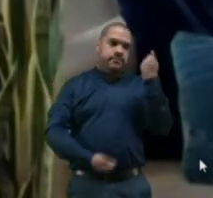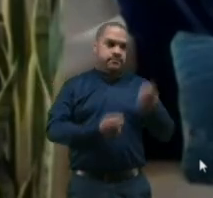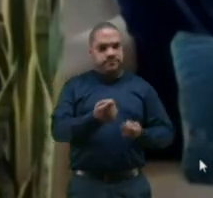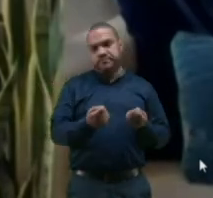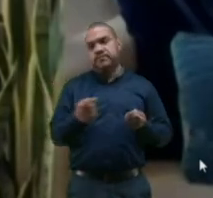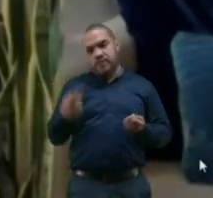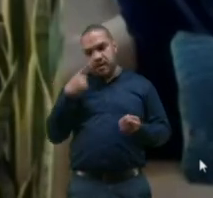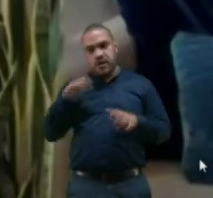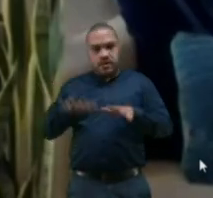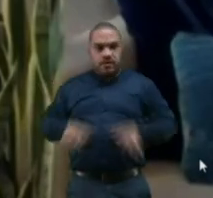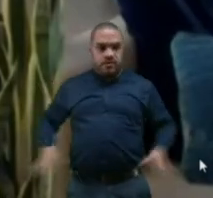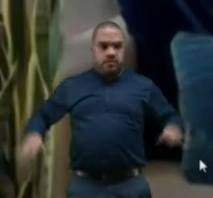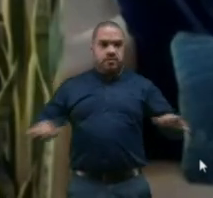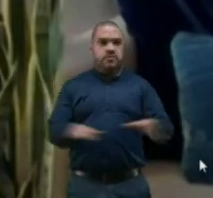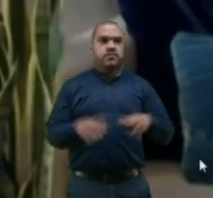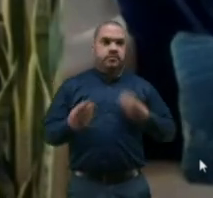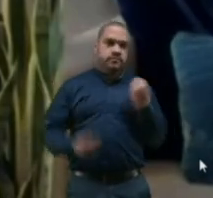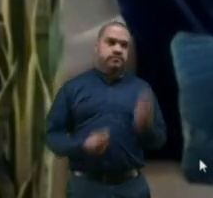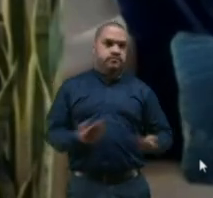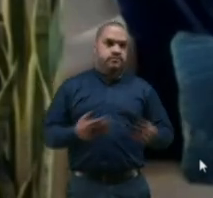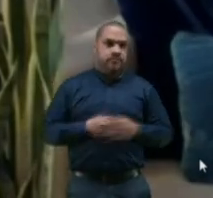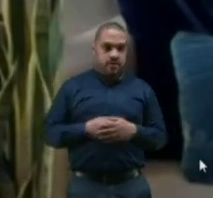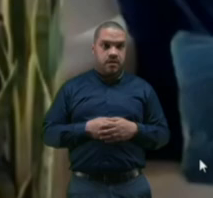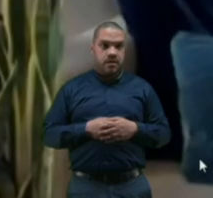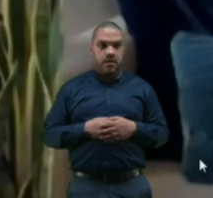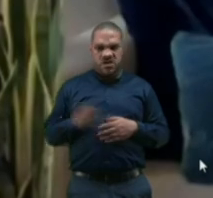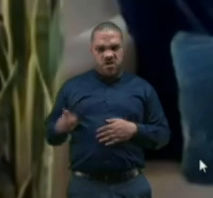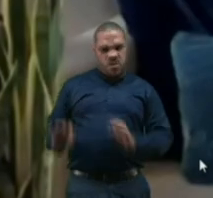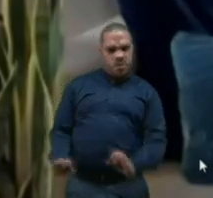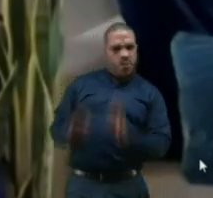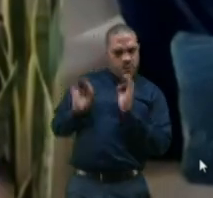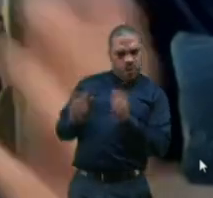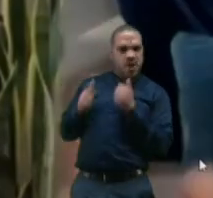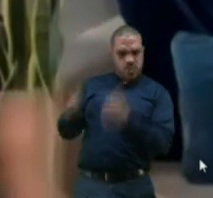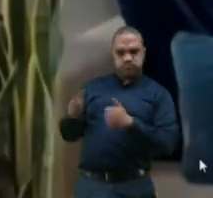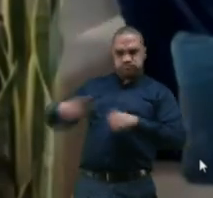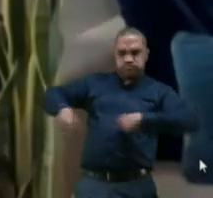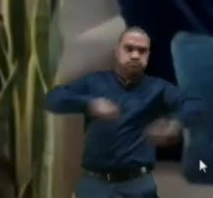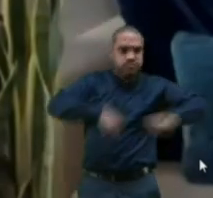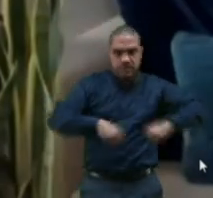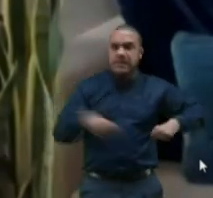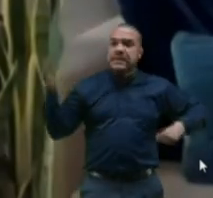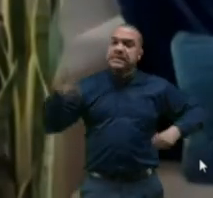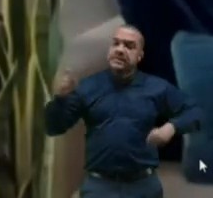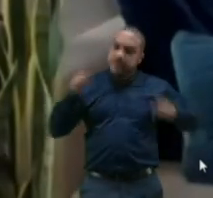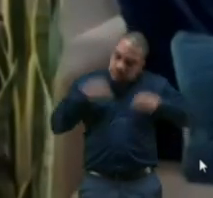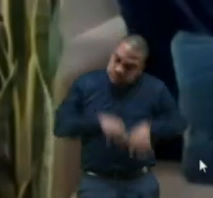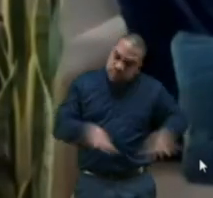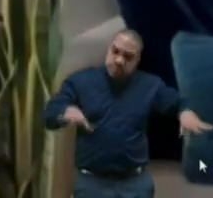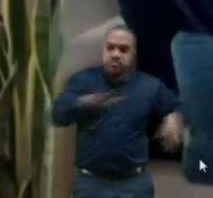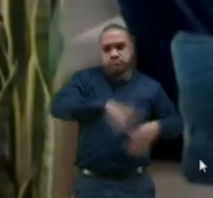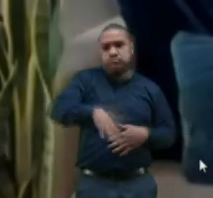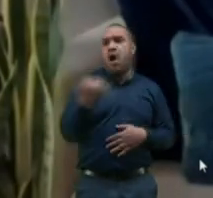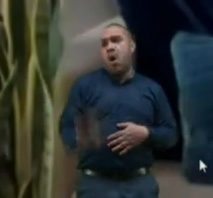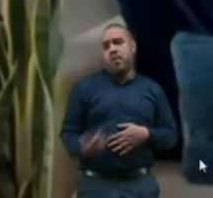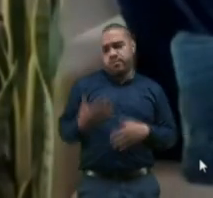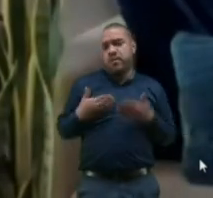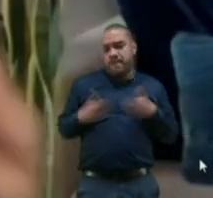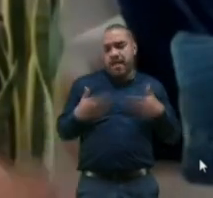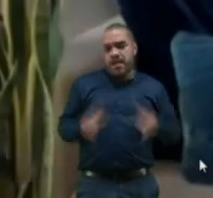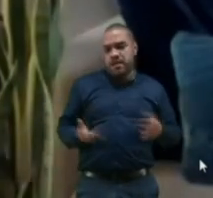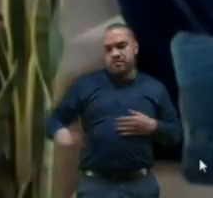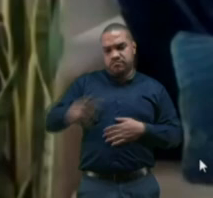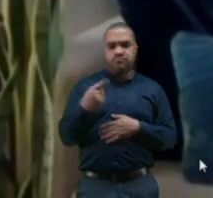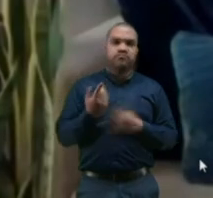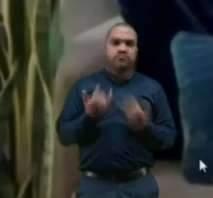muy bueno para los emprendimientos que teníamos que salir del país expandir todavía tenemos operaciones en panamá estudiar saber pero que